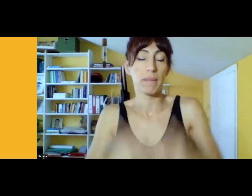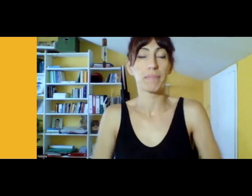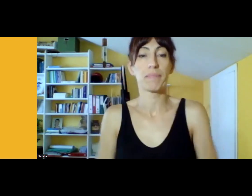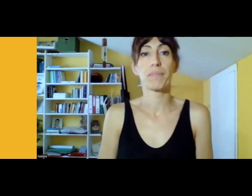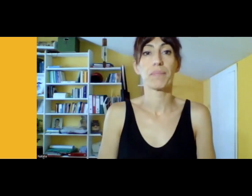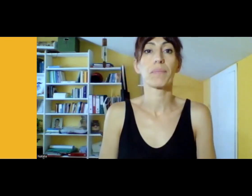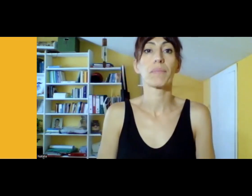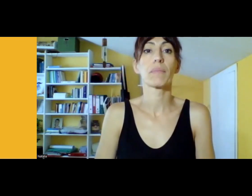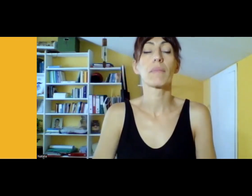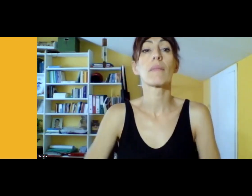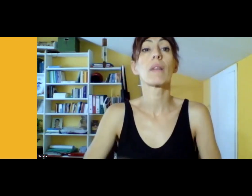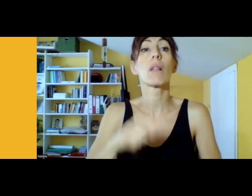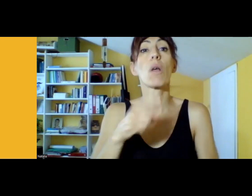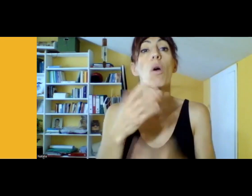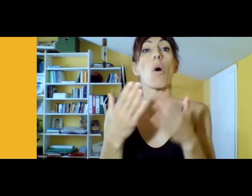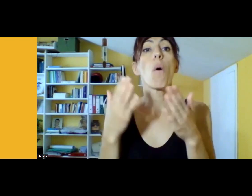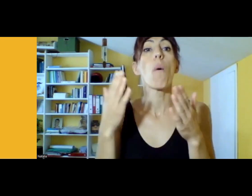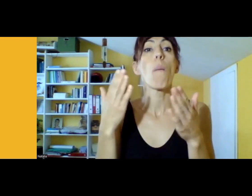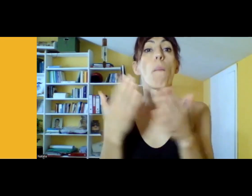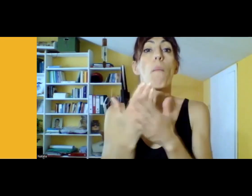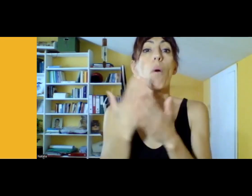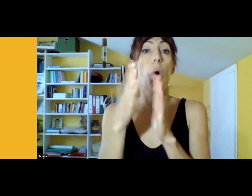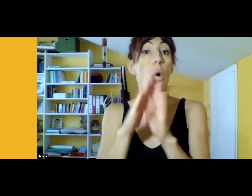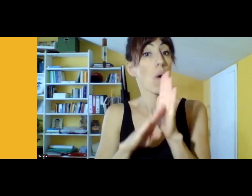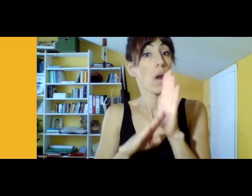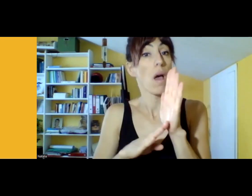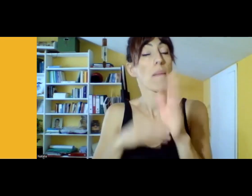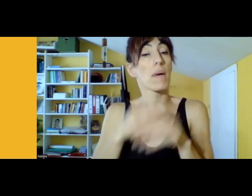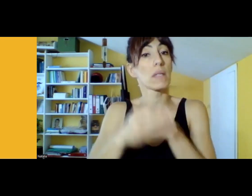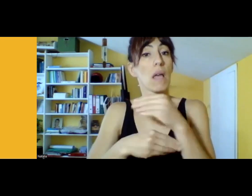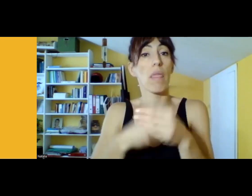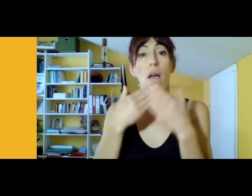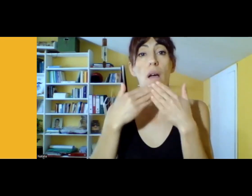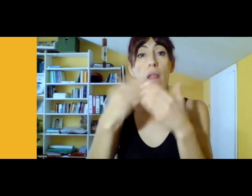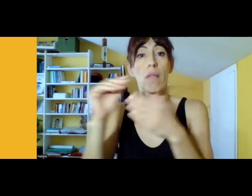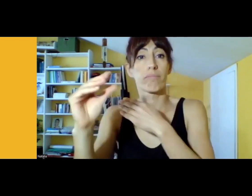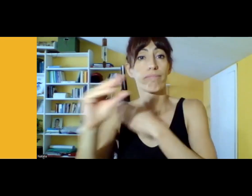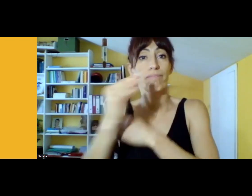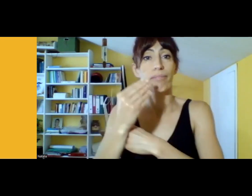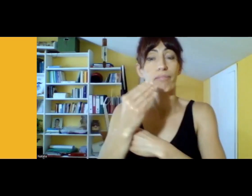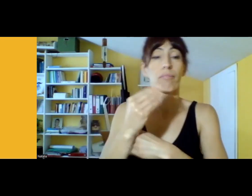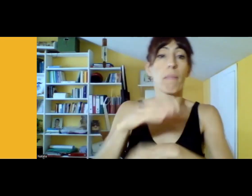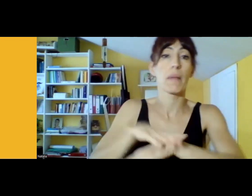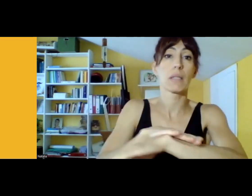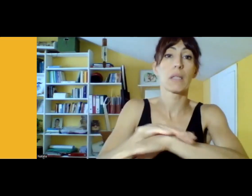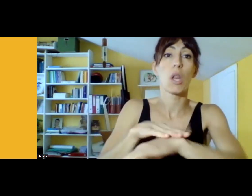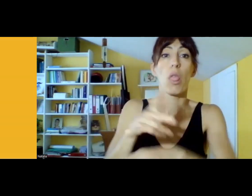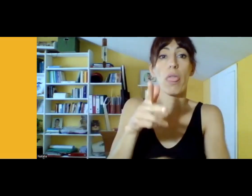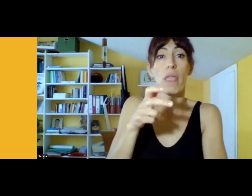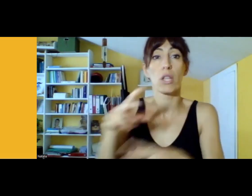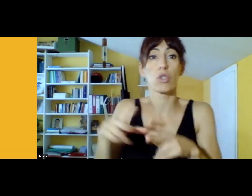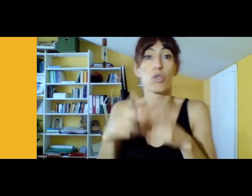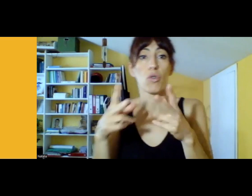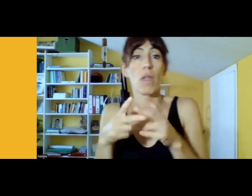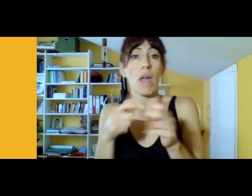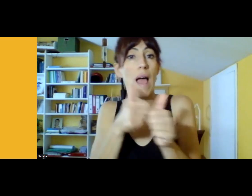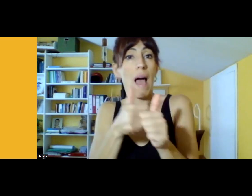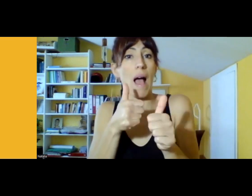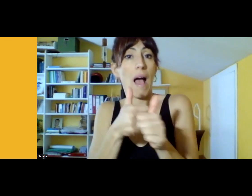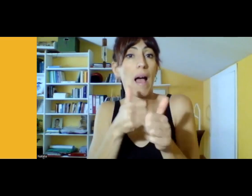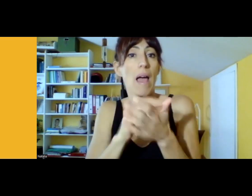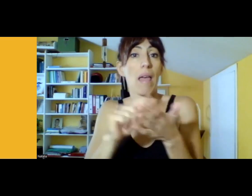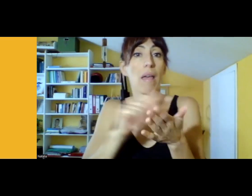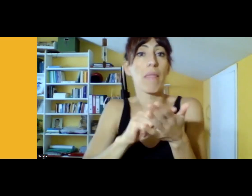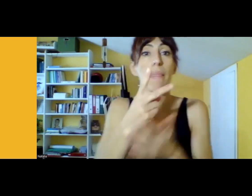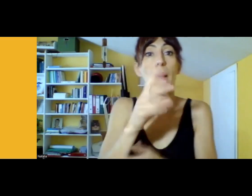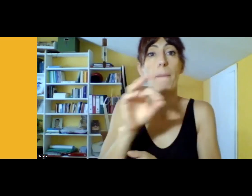programa se realiza gracias a la subvención del Ministerio de Derechos Sociales, Agenda 2030,